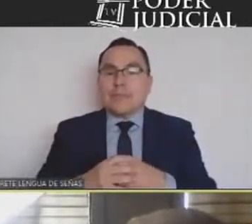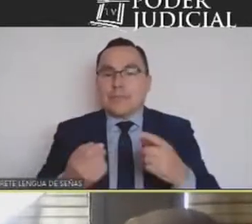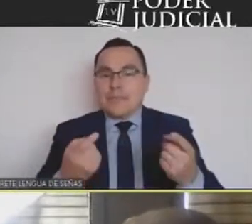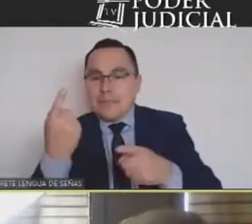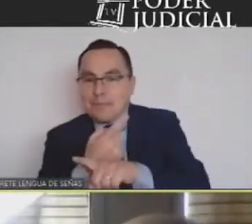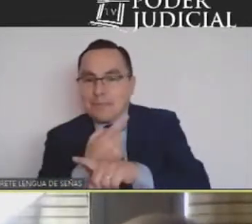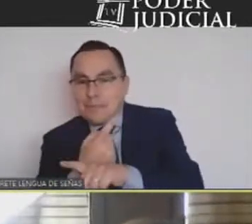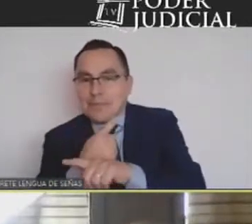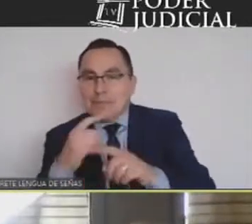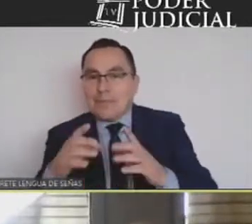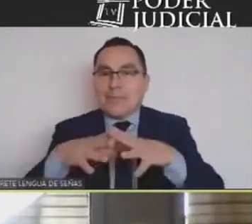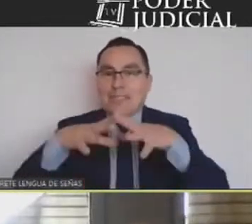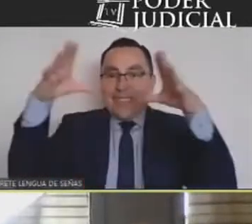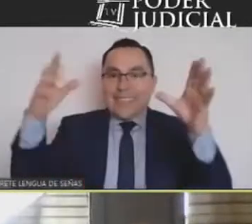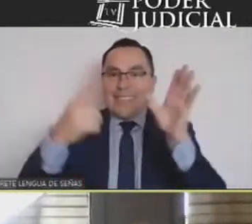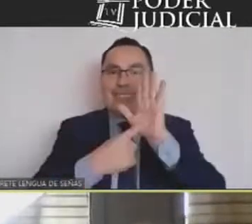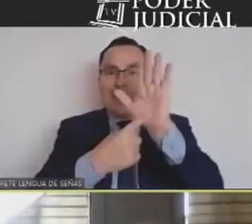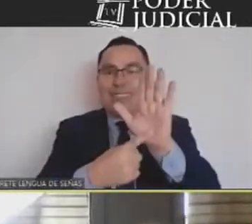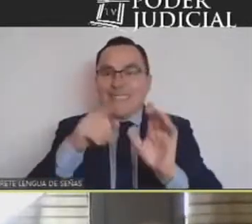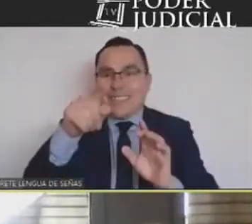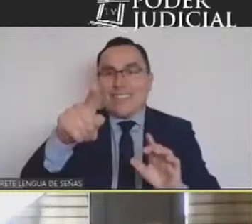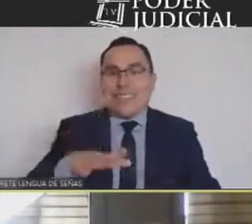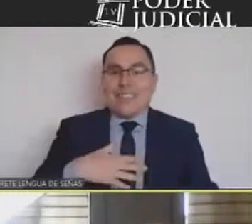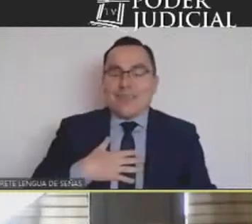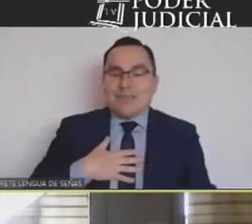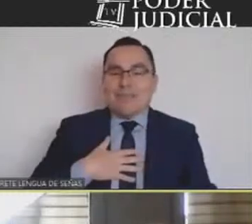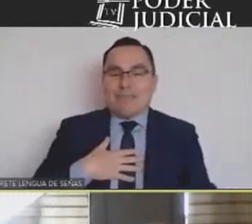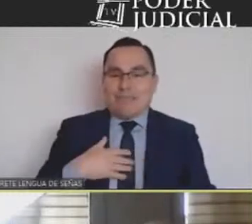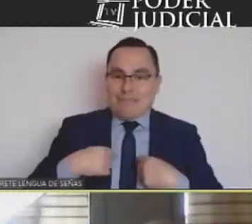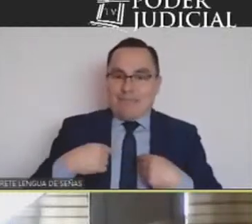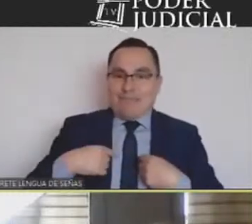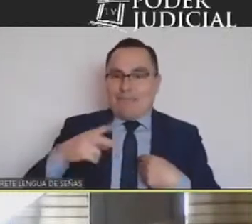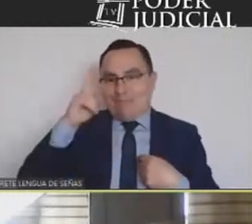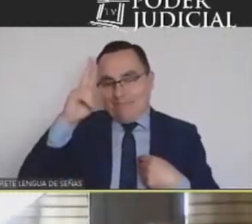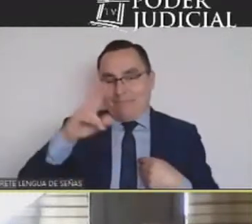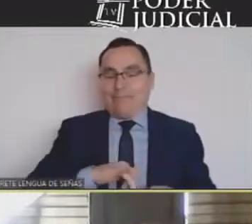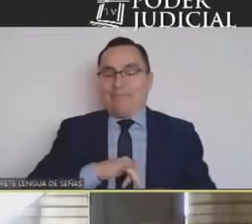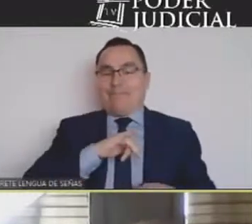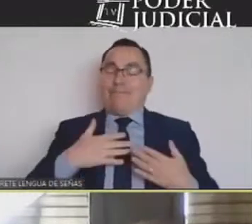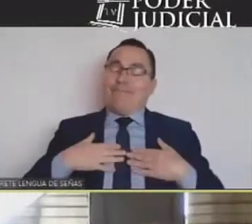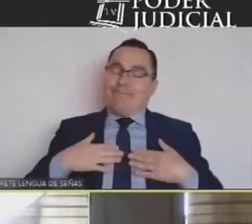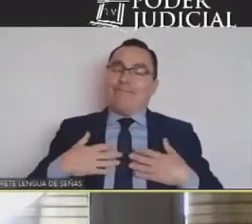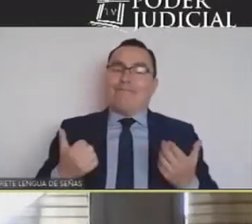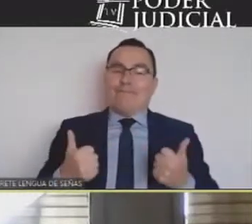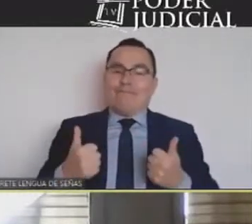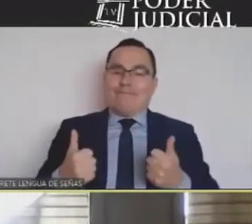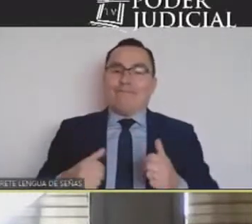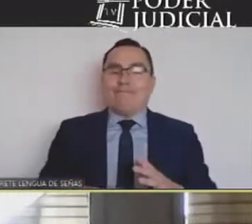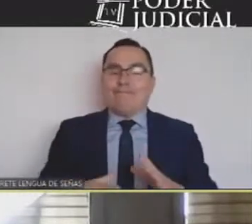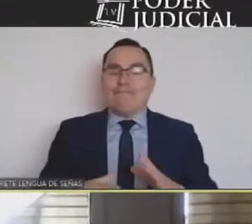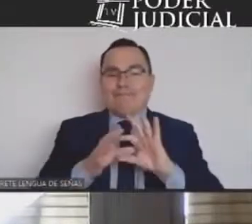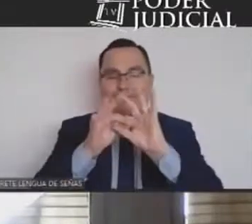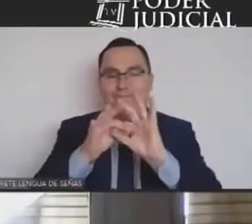grandes panelistas, y por eso digo que eso me enorgullece bastante. Gracias.